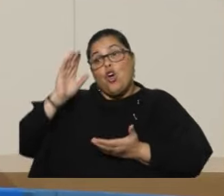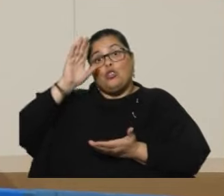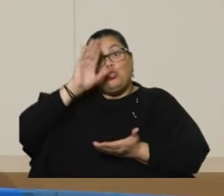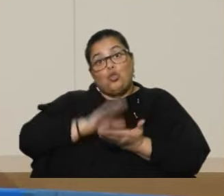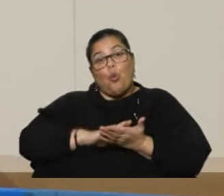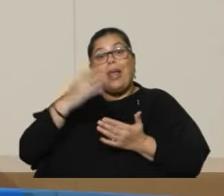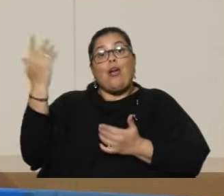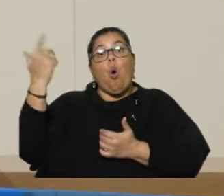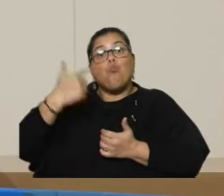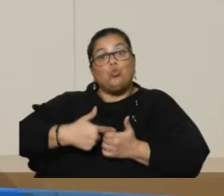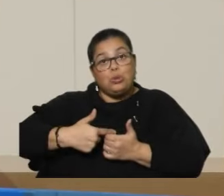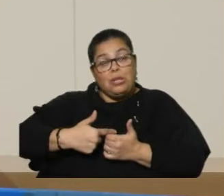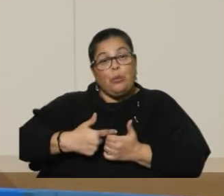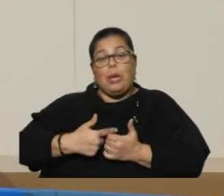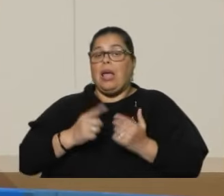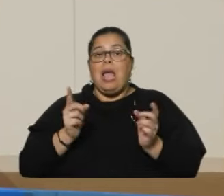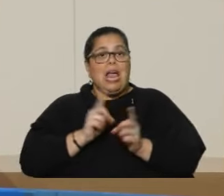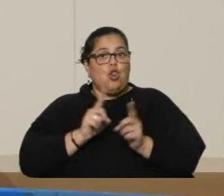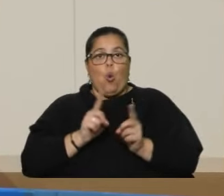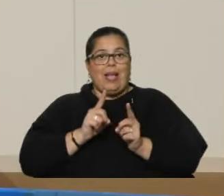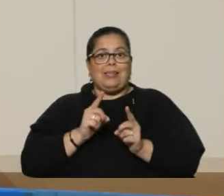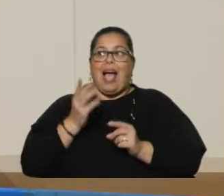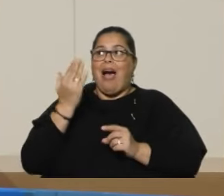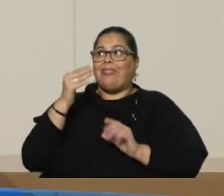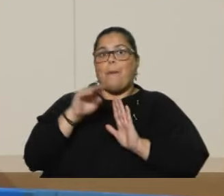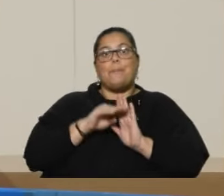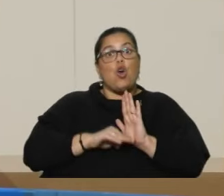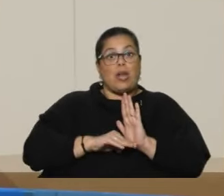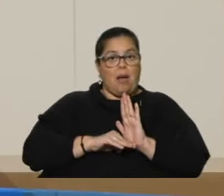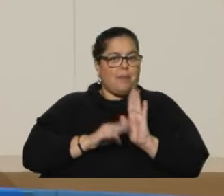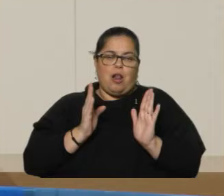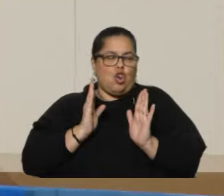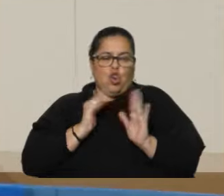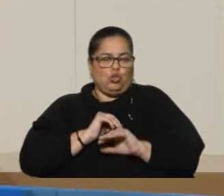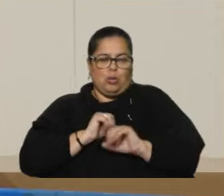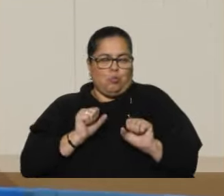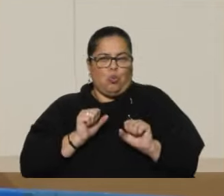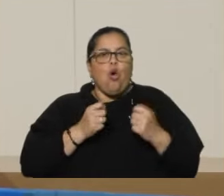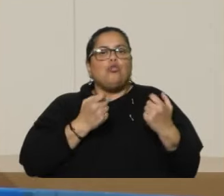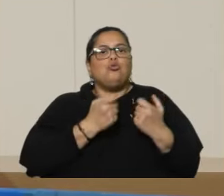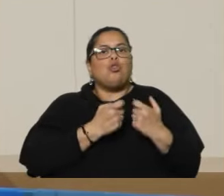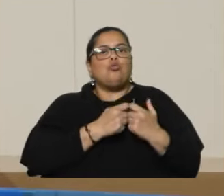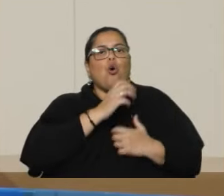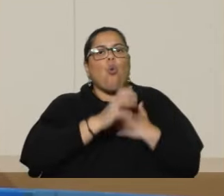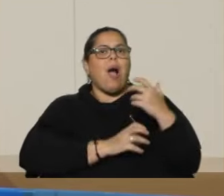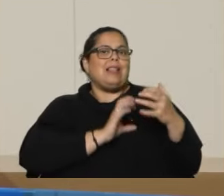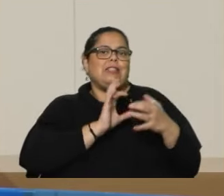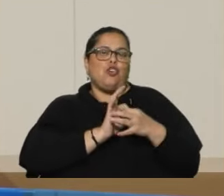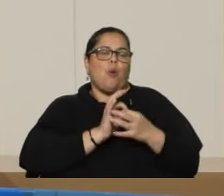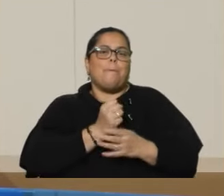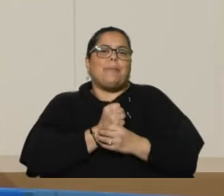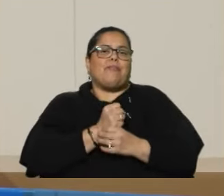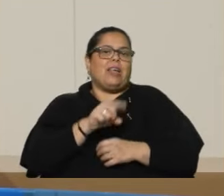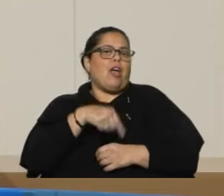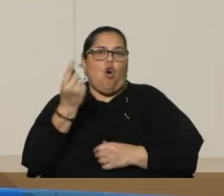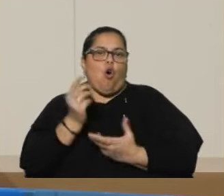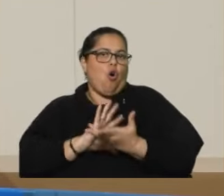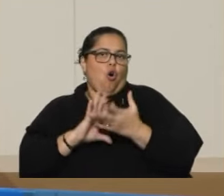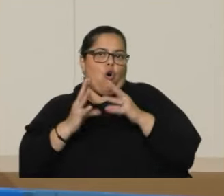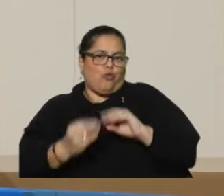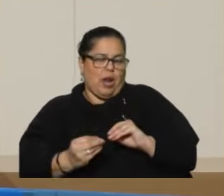gasoil no es lo que estaba en el programa de la calle POU, porque no se pudo, porque los socios de la coalición no prefirieron ir por otro camino, vamos a decir las cosas como